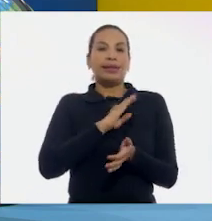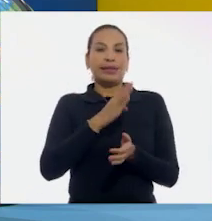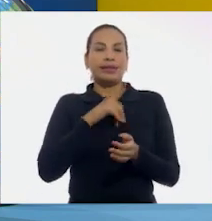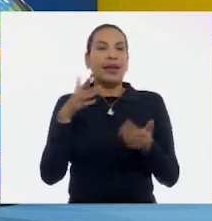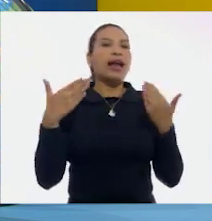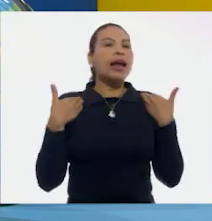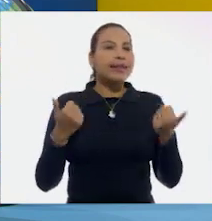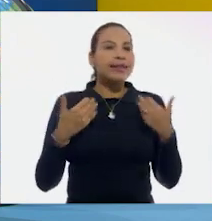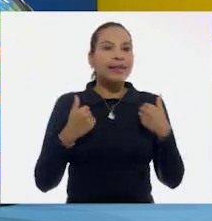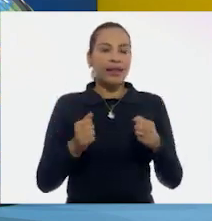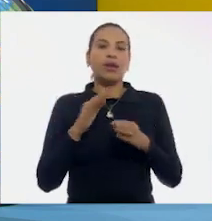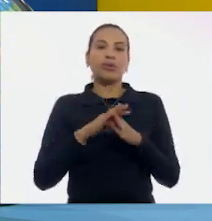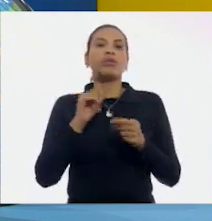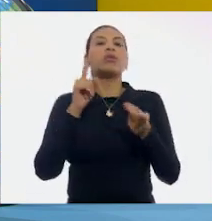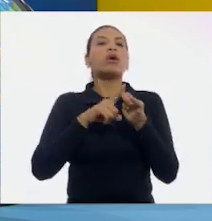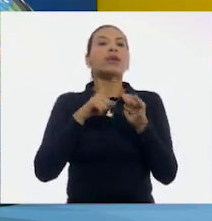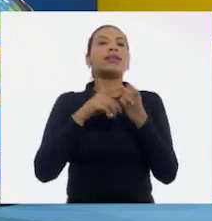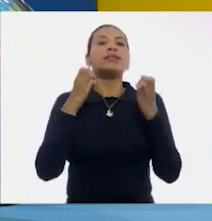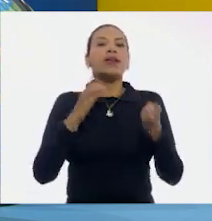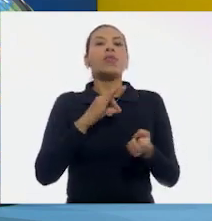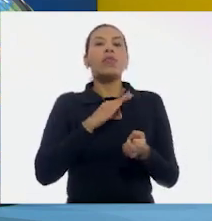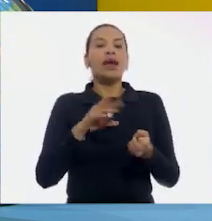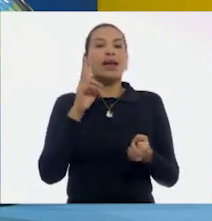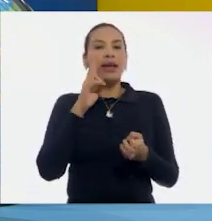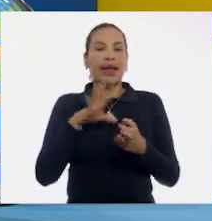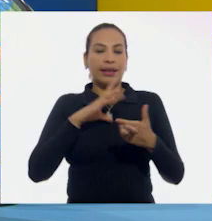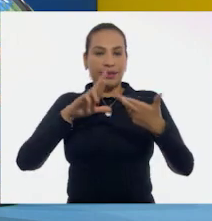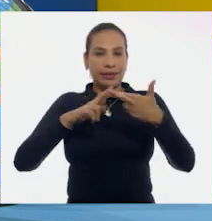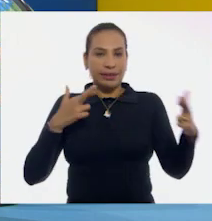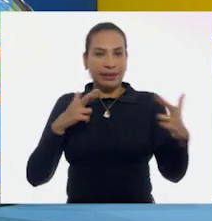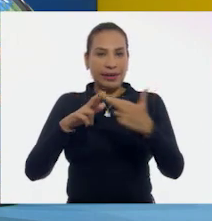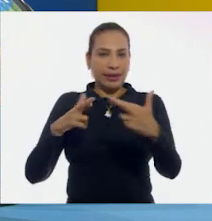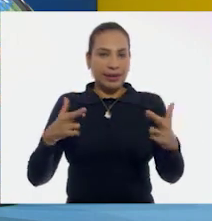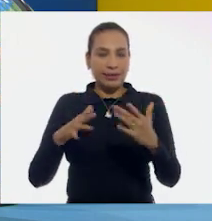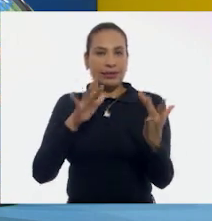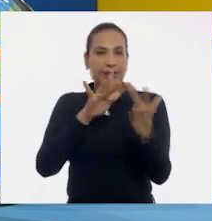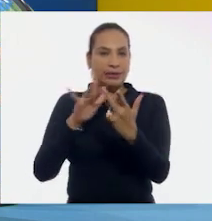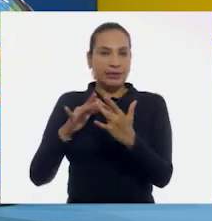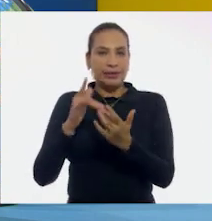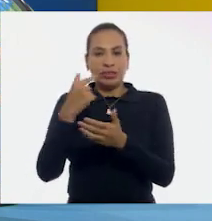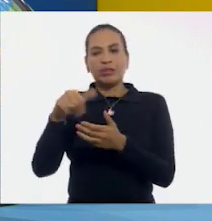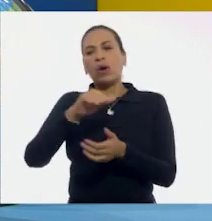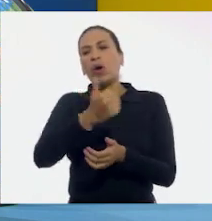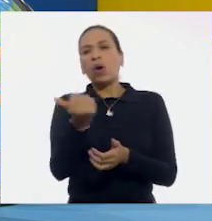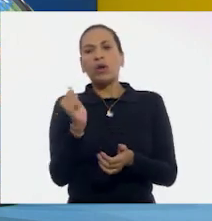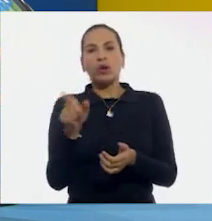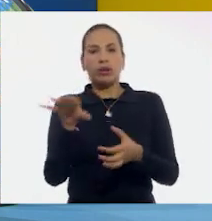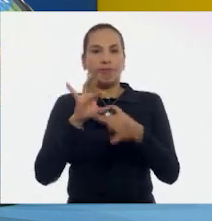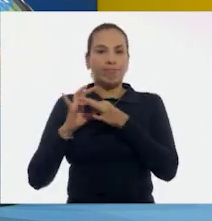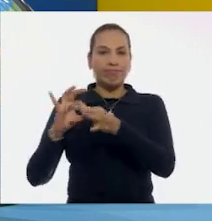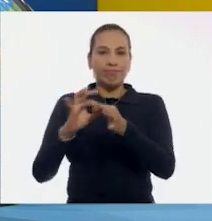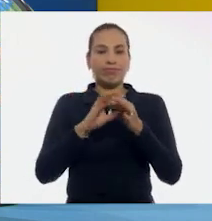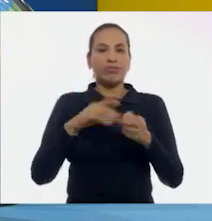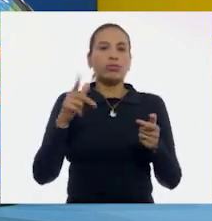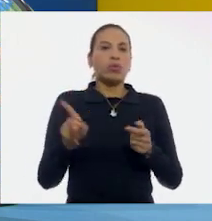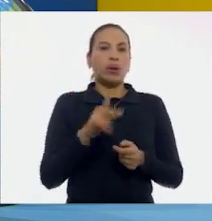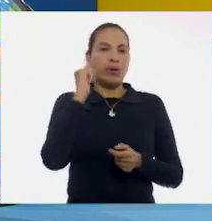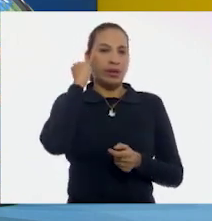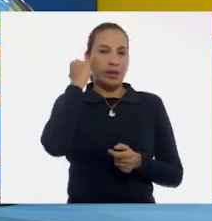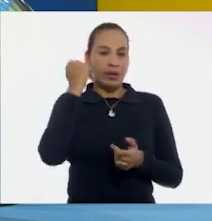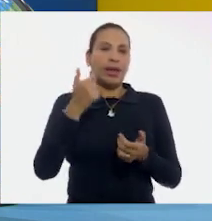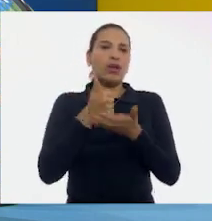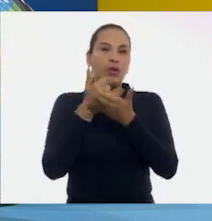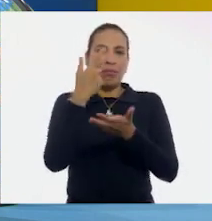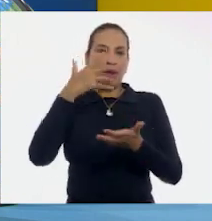ir entendiendo en dónde estaban y pudieron irse relacionando y aliándose con varios de los pueblos indígenas que los ayudaron